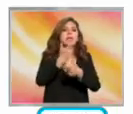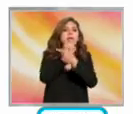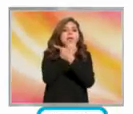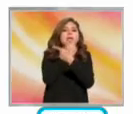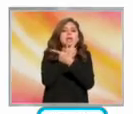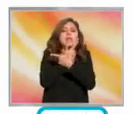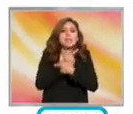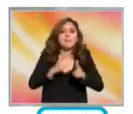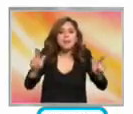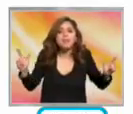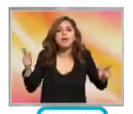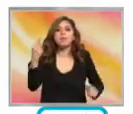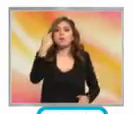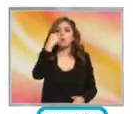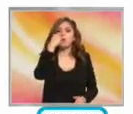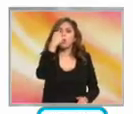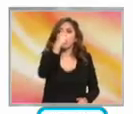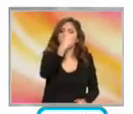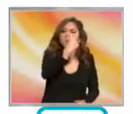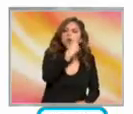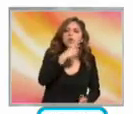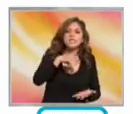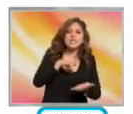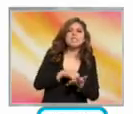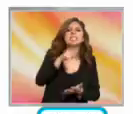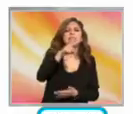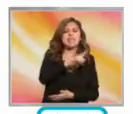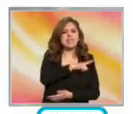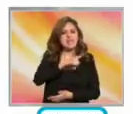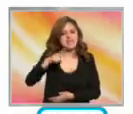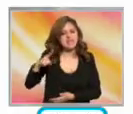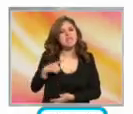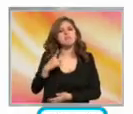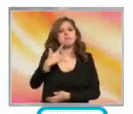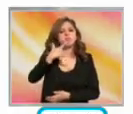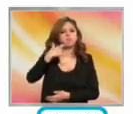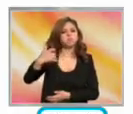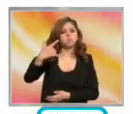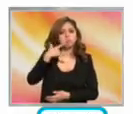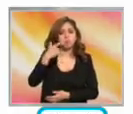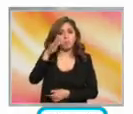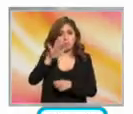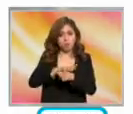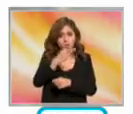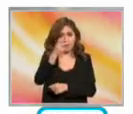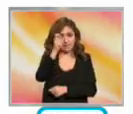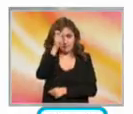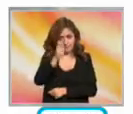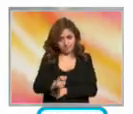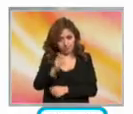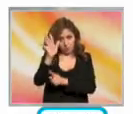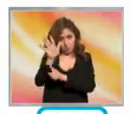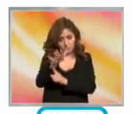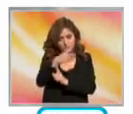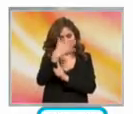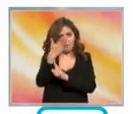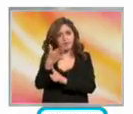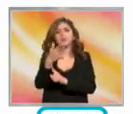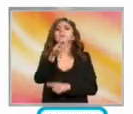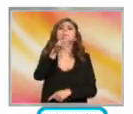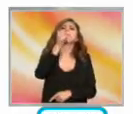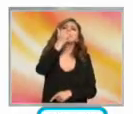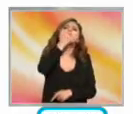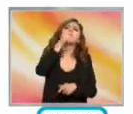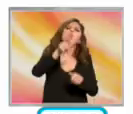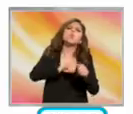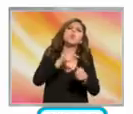ojos y con las garras, siempre hacia la lucha, que tiene este simbolismo, esta bandera. El color azul